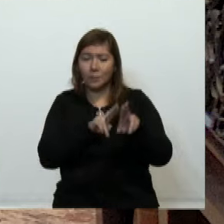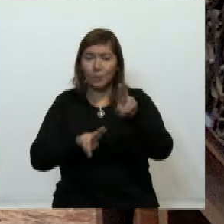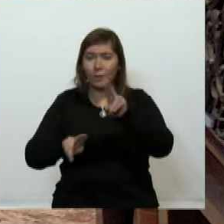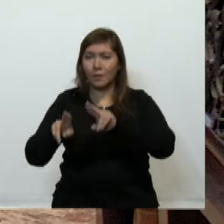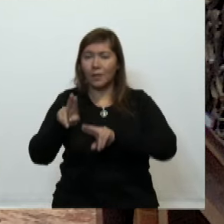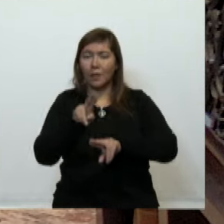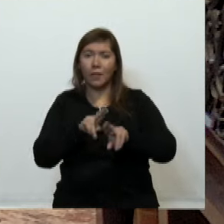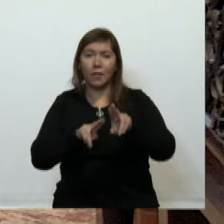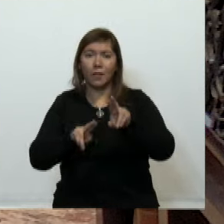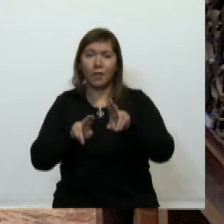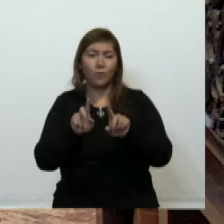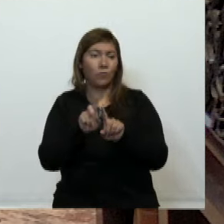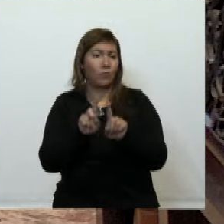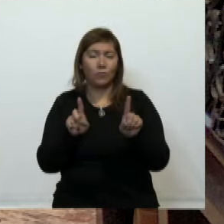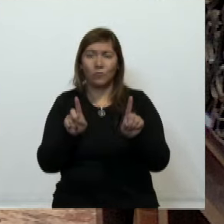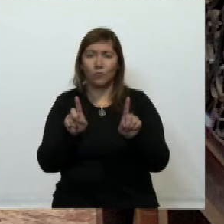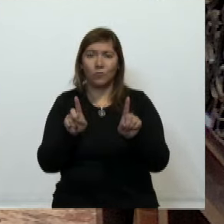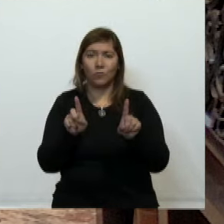Buscado